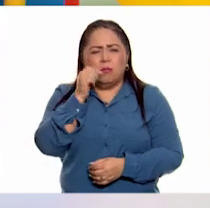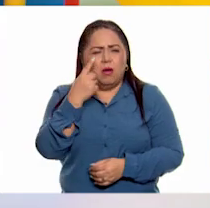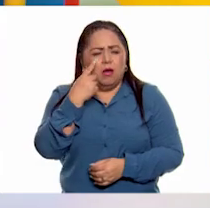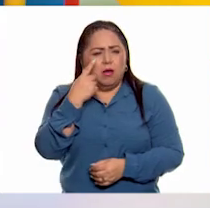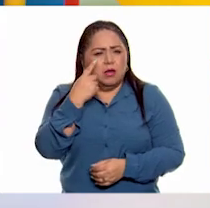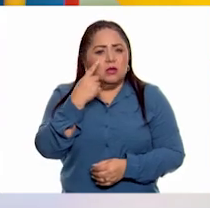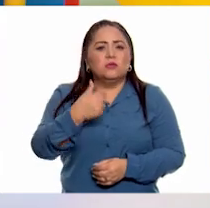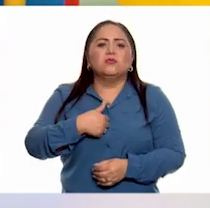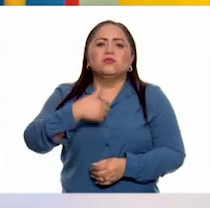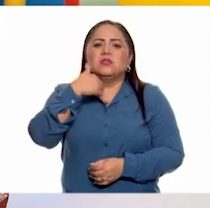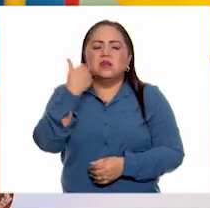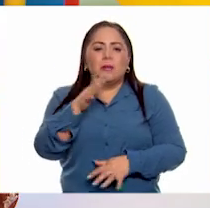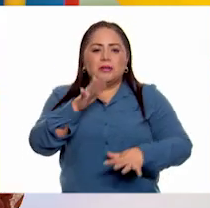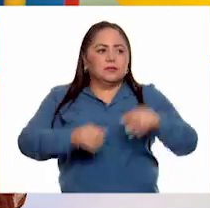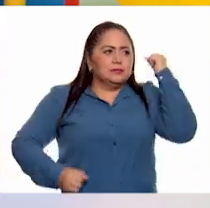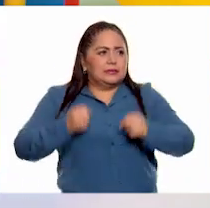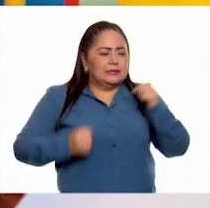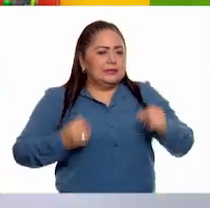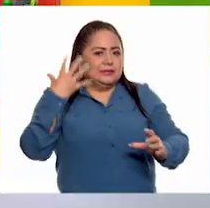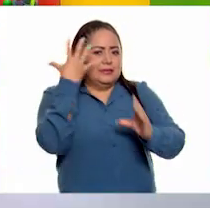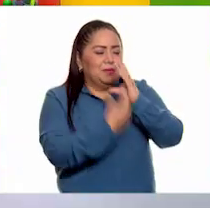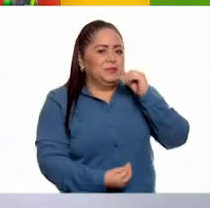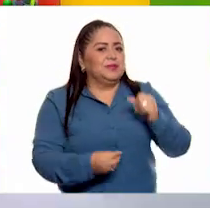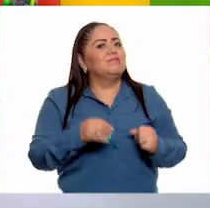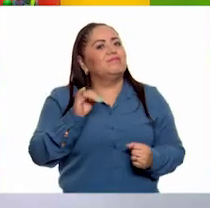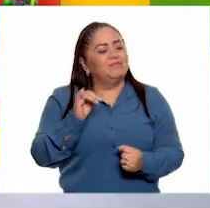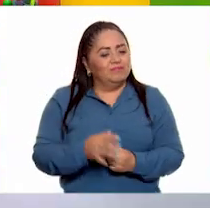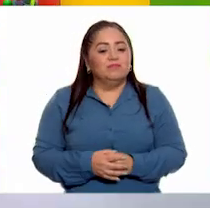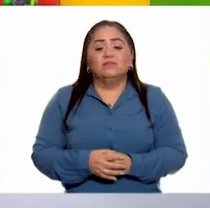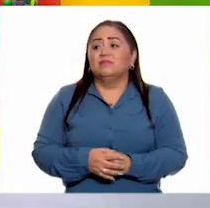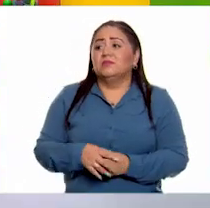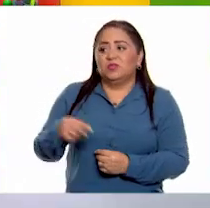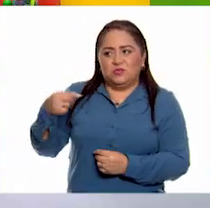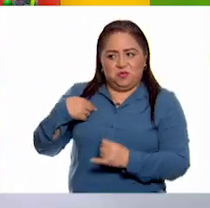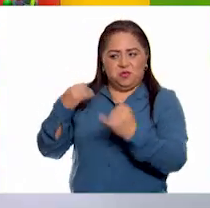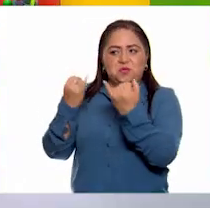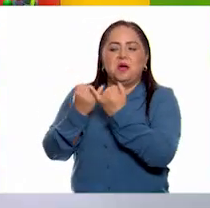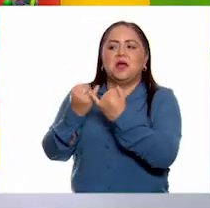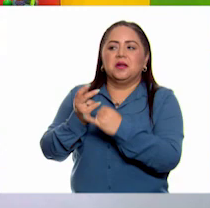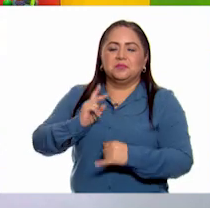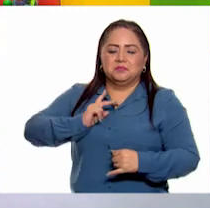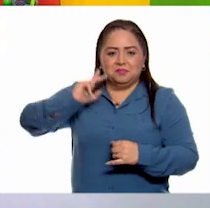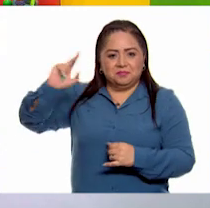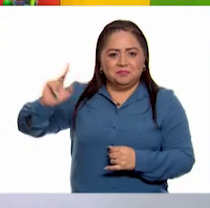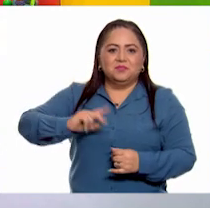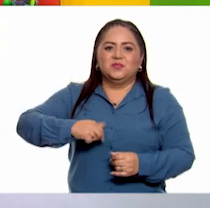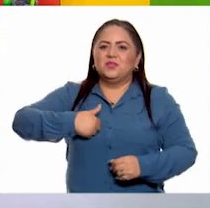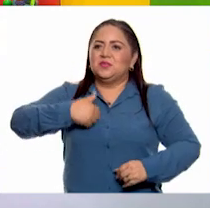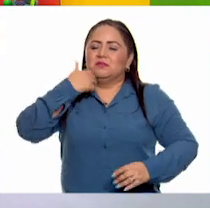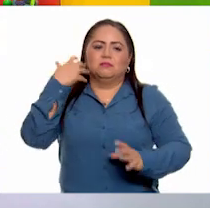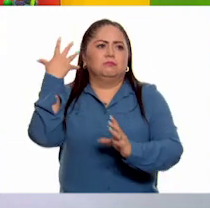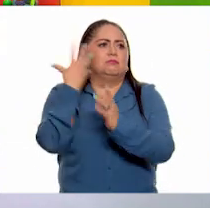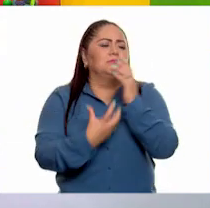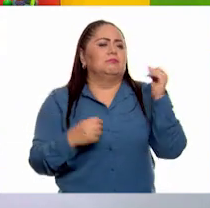yo también quiero salir corriendo de ahí. Yo también coincido con ustedes. Quiero salir